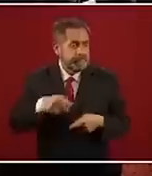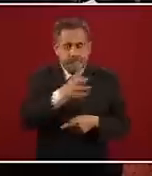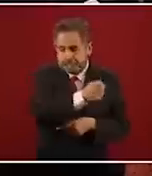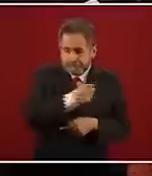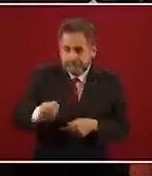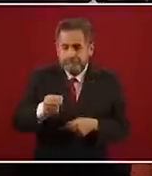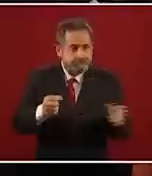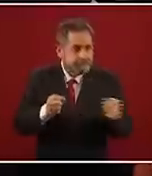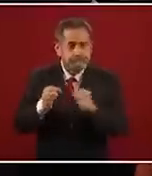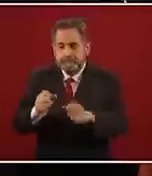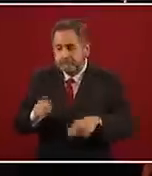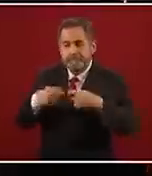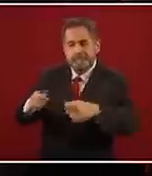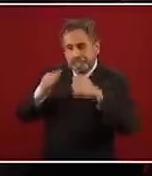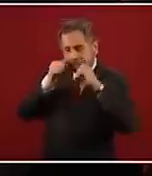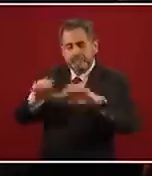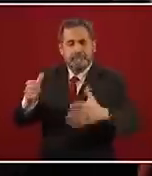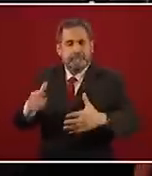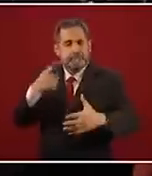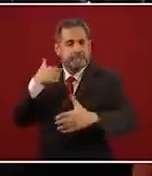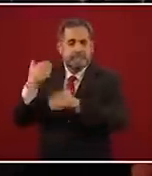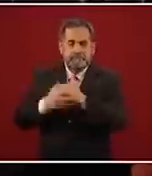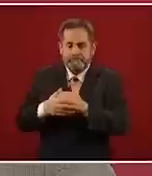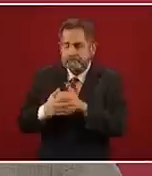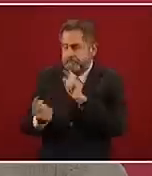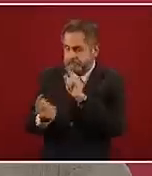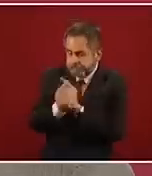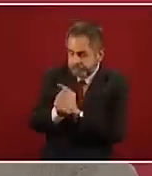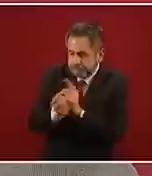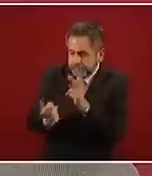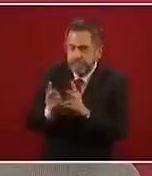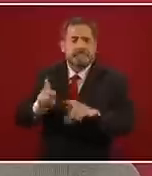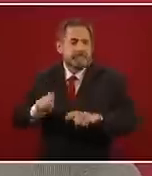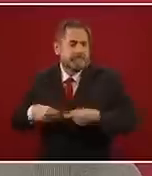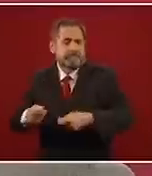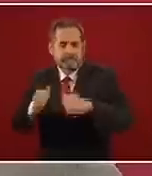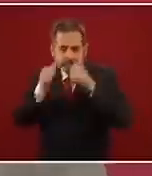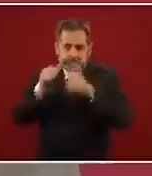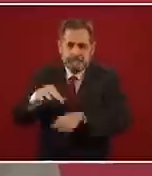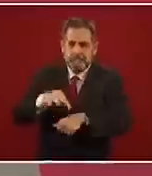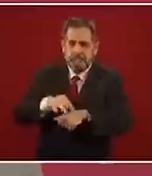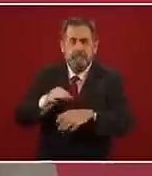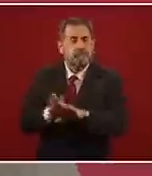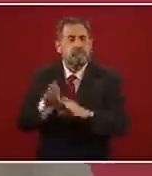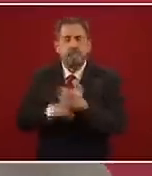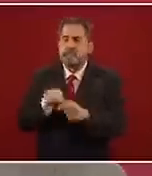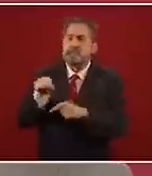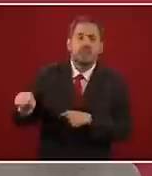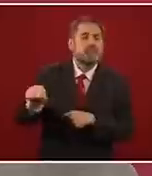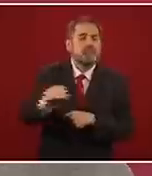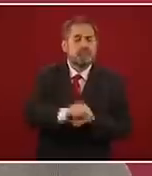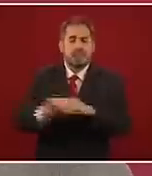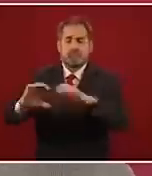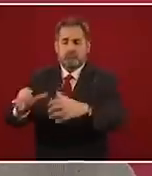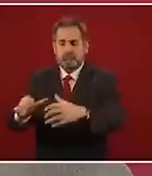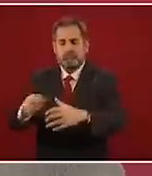a este sistema o primer nivel de atención para poder atender a las personas donde están y hacer